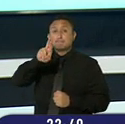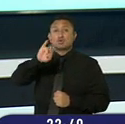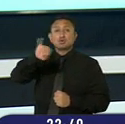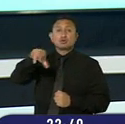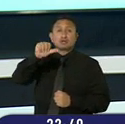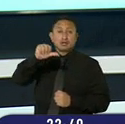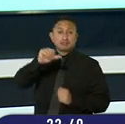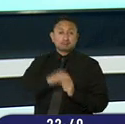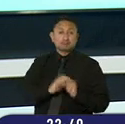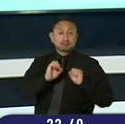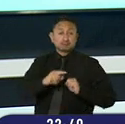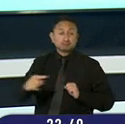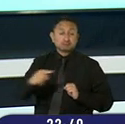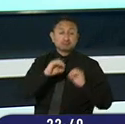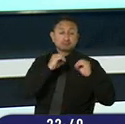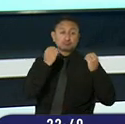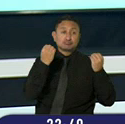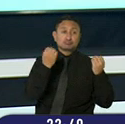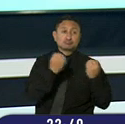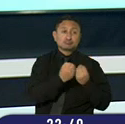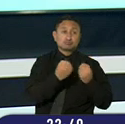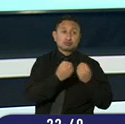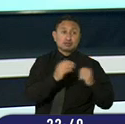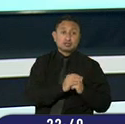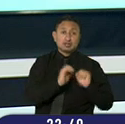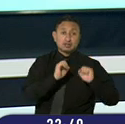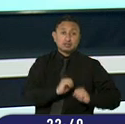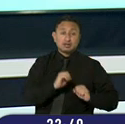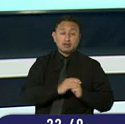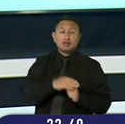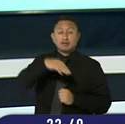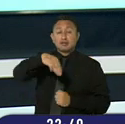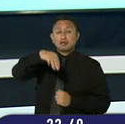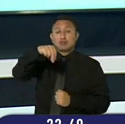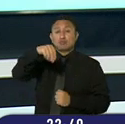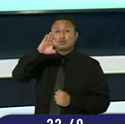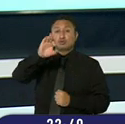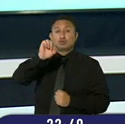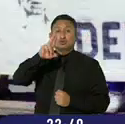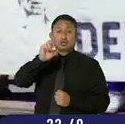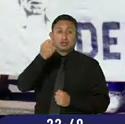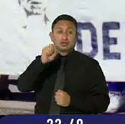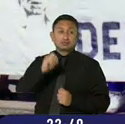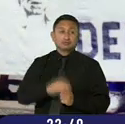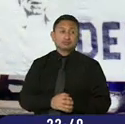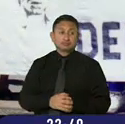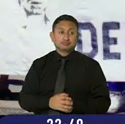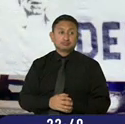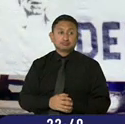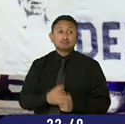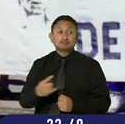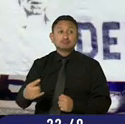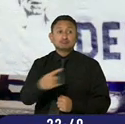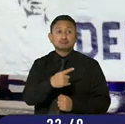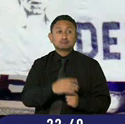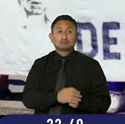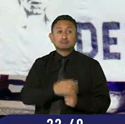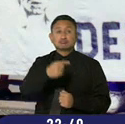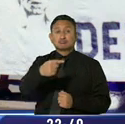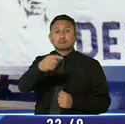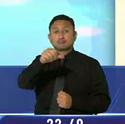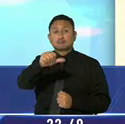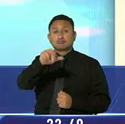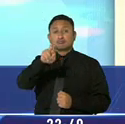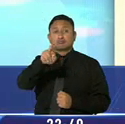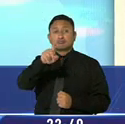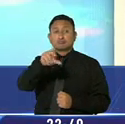una organización llamada Montoneras Patria Libre. Hablaremos de César Gustavo Garzón. Tenía